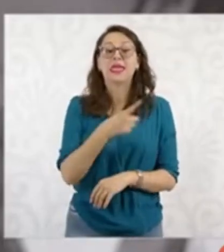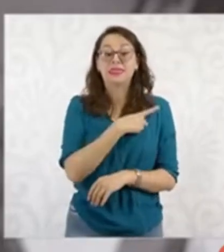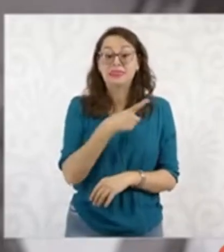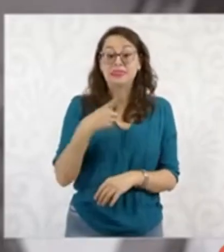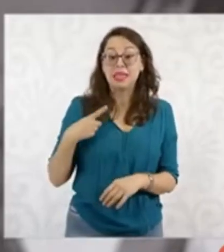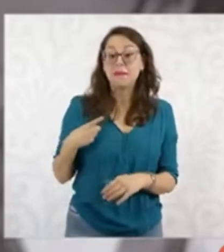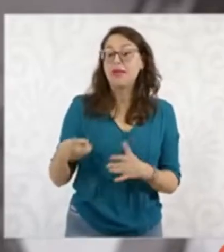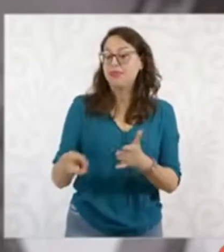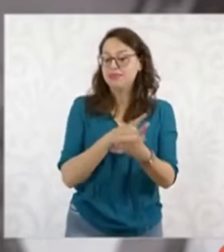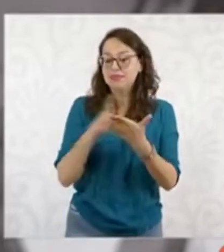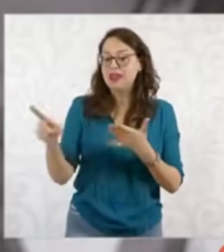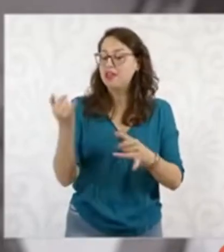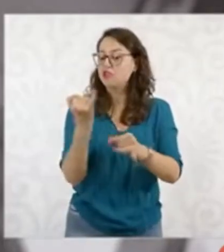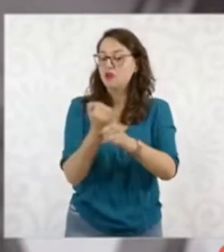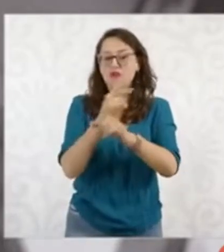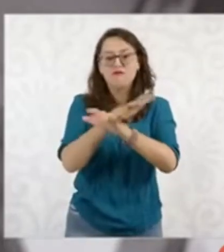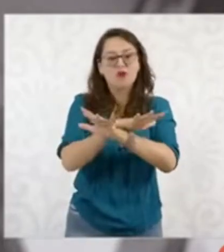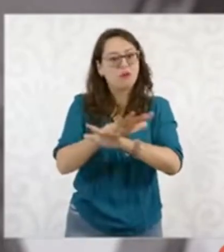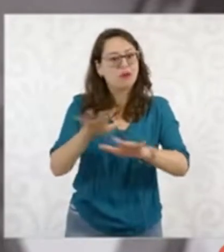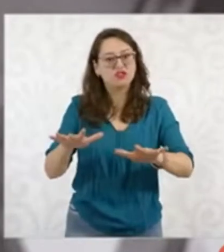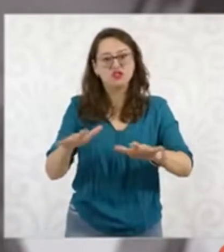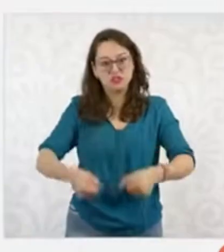el derecho a la información.